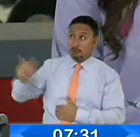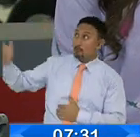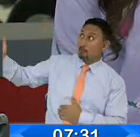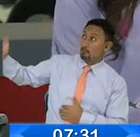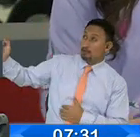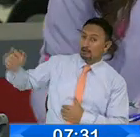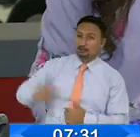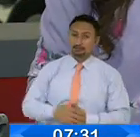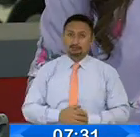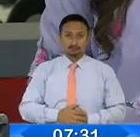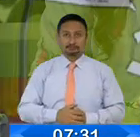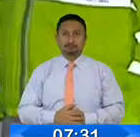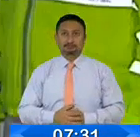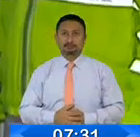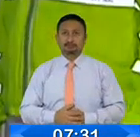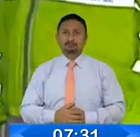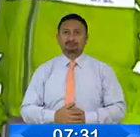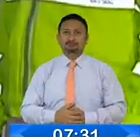Campeón.